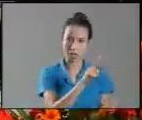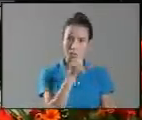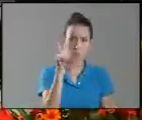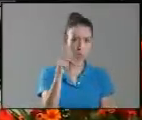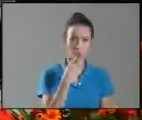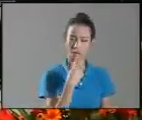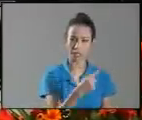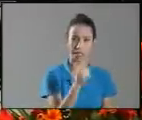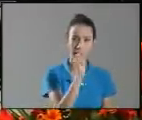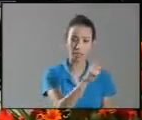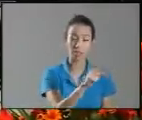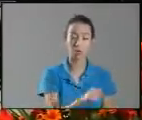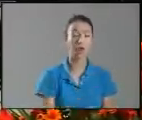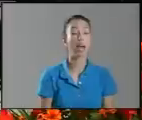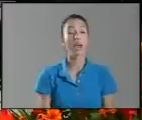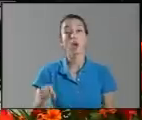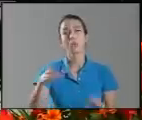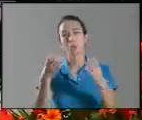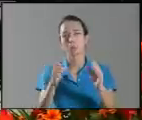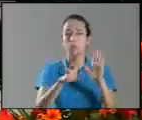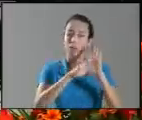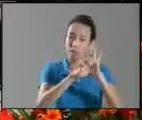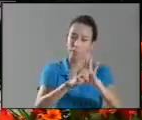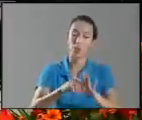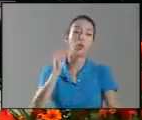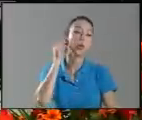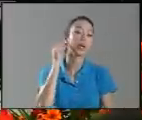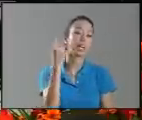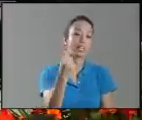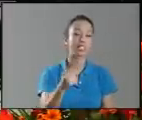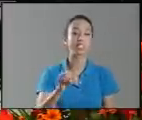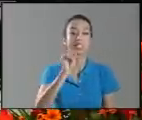Jesús. Aquí no dice así.